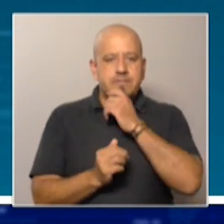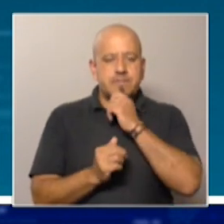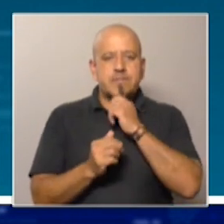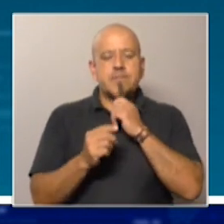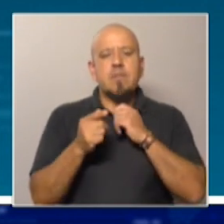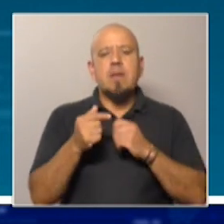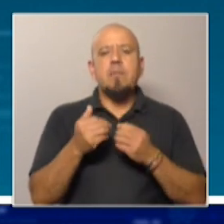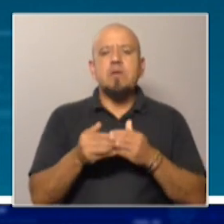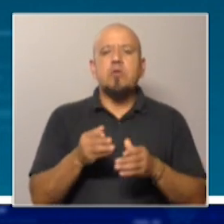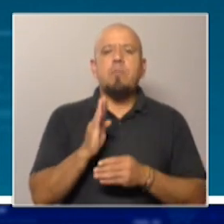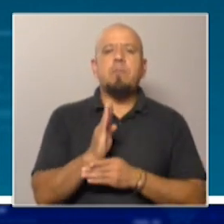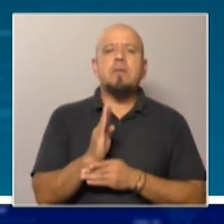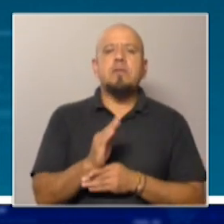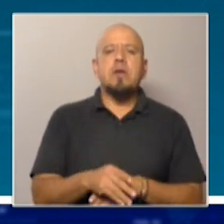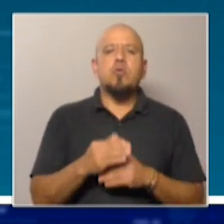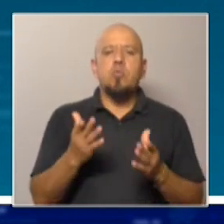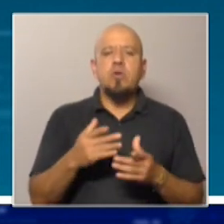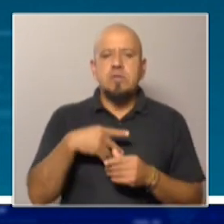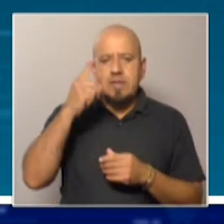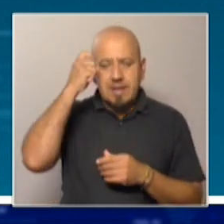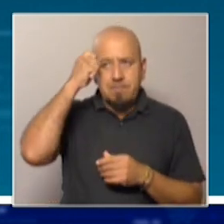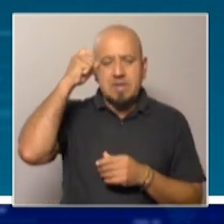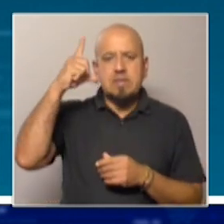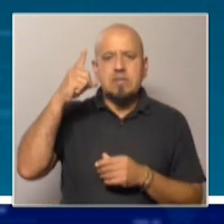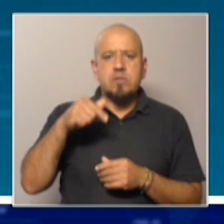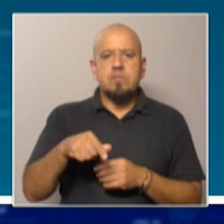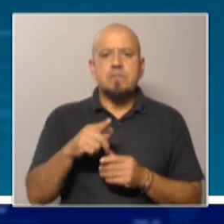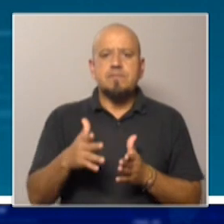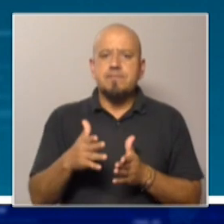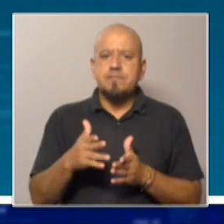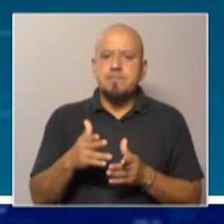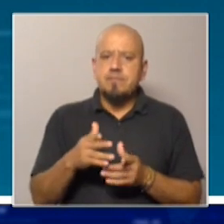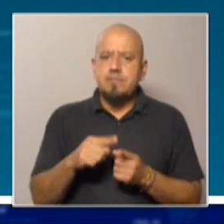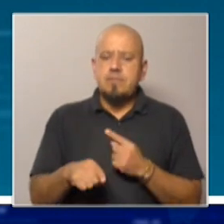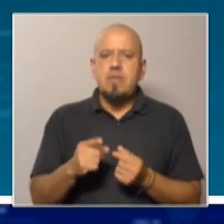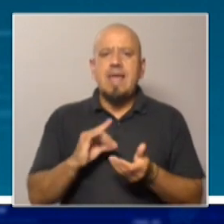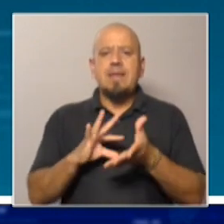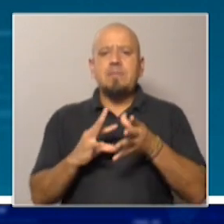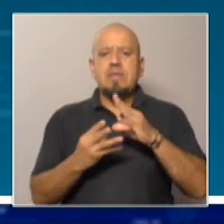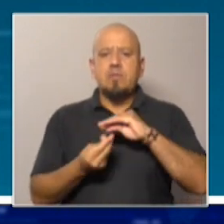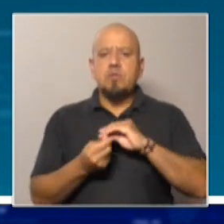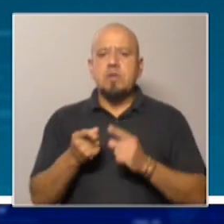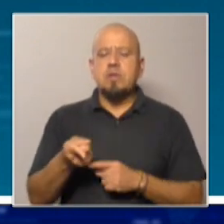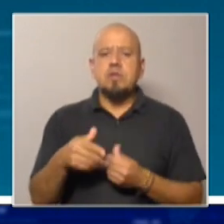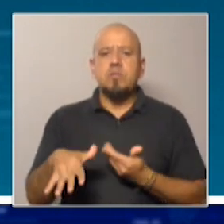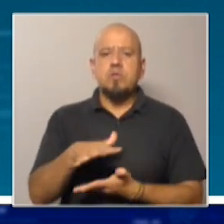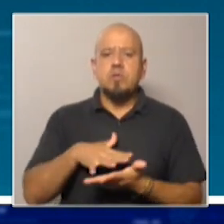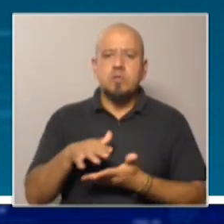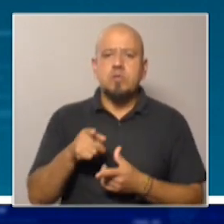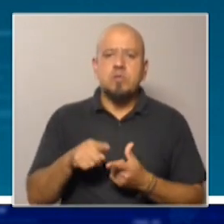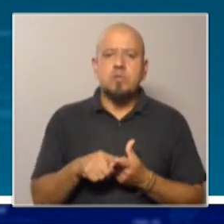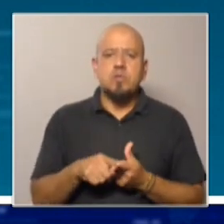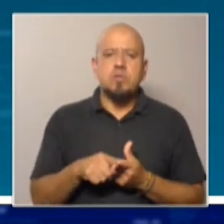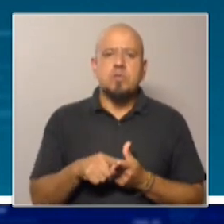Patricia, ¿cómo es la preparación y la capacitación del personal justamente adaptándose a esta nueva situación?